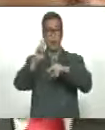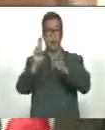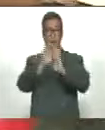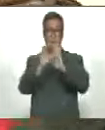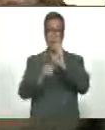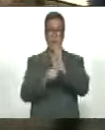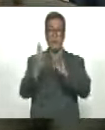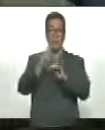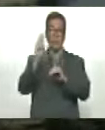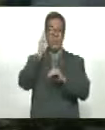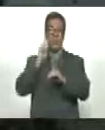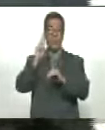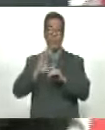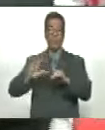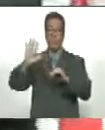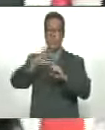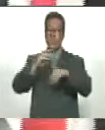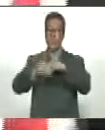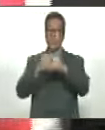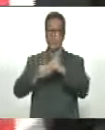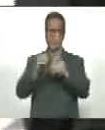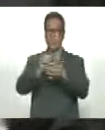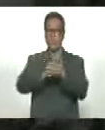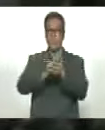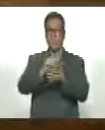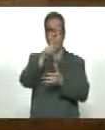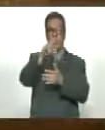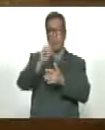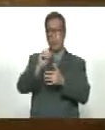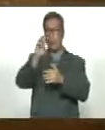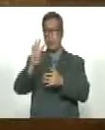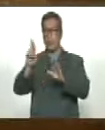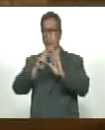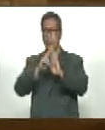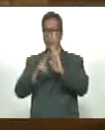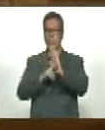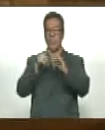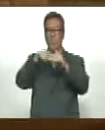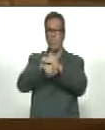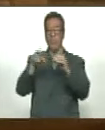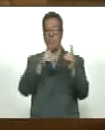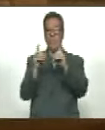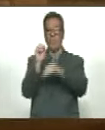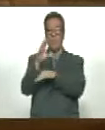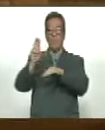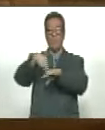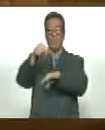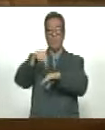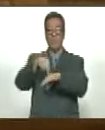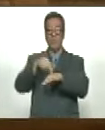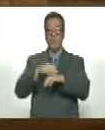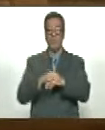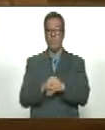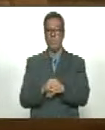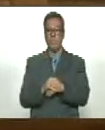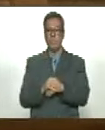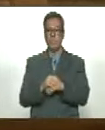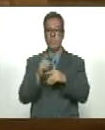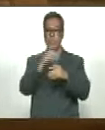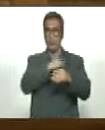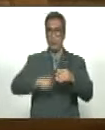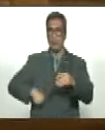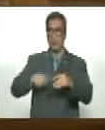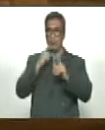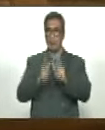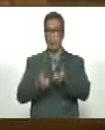República Bolivariana de Venezuela, en concordancia con el artículo 104 del Reglamento Interior y de Debates de la Asamblea Nacional. El